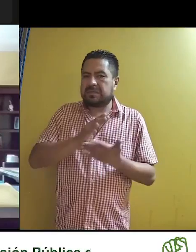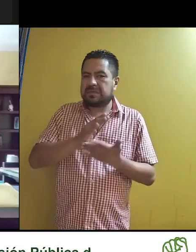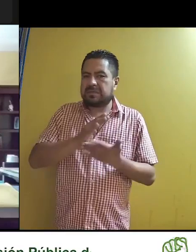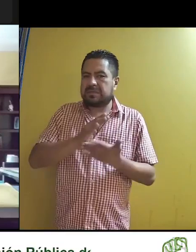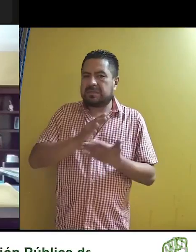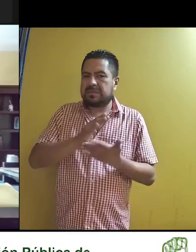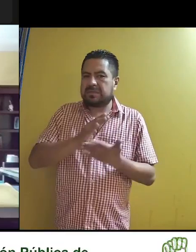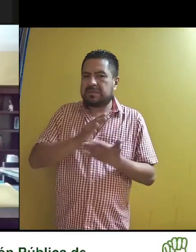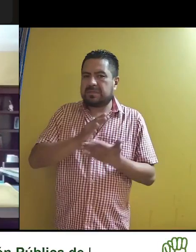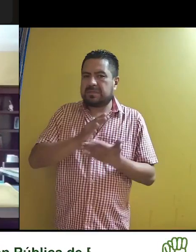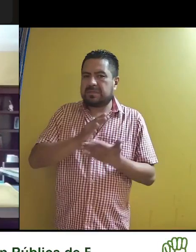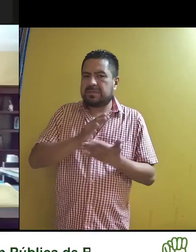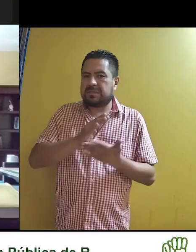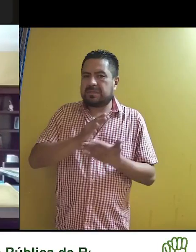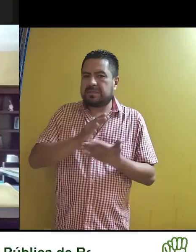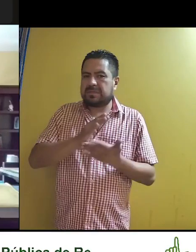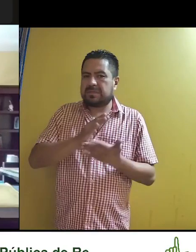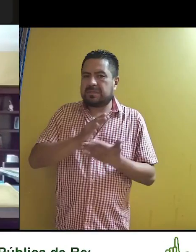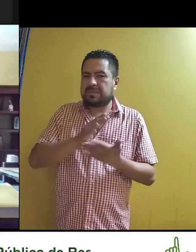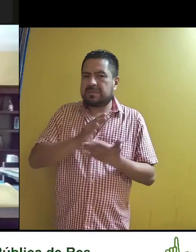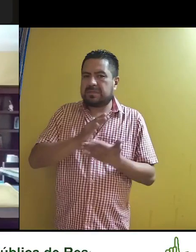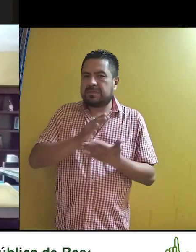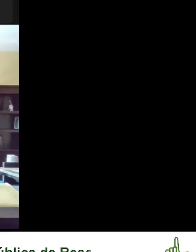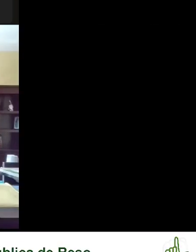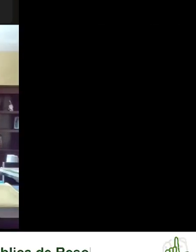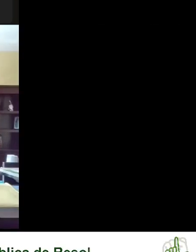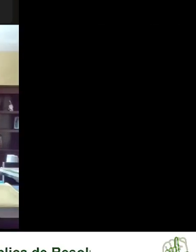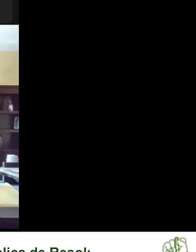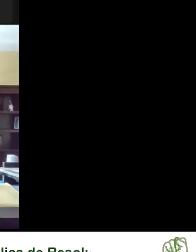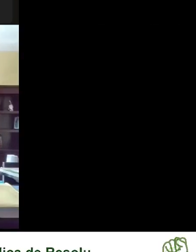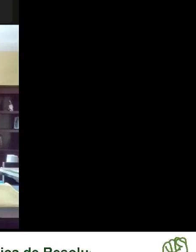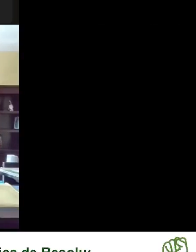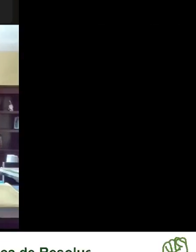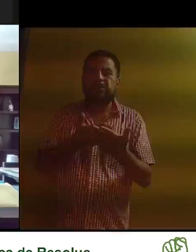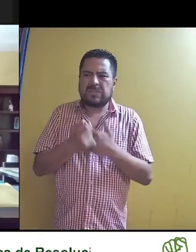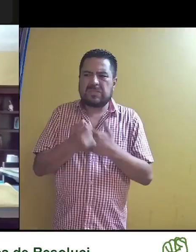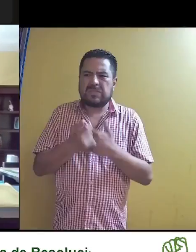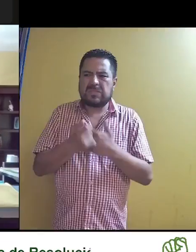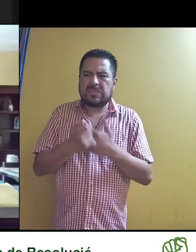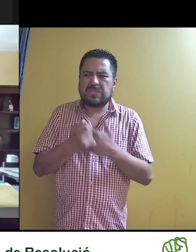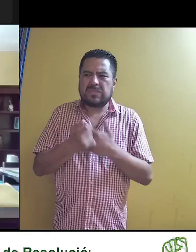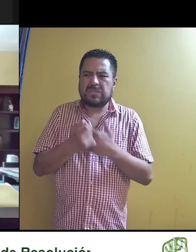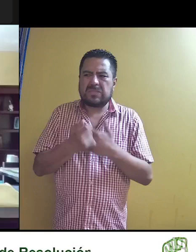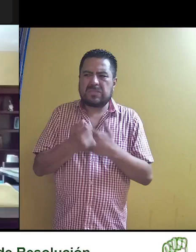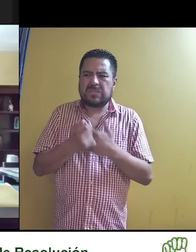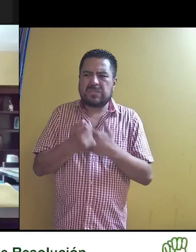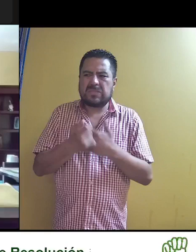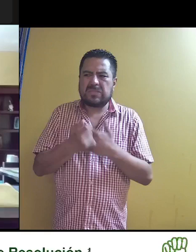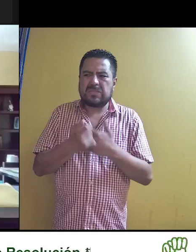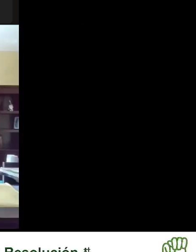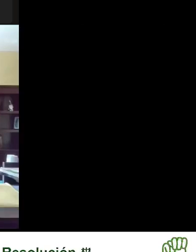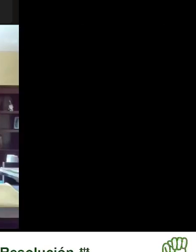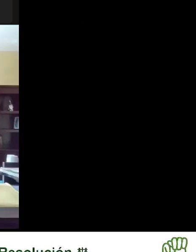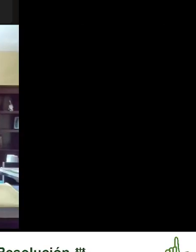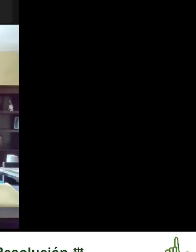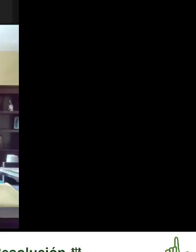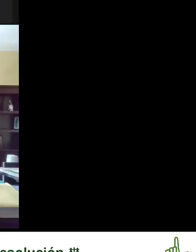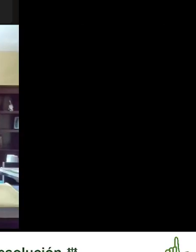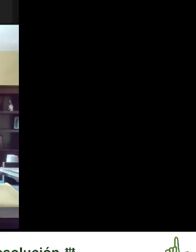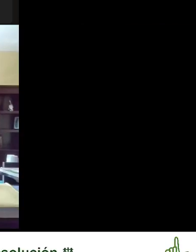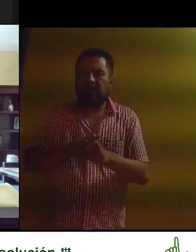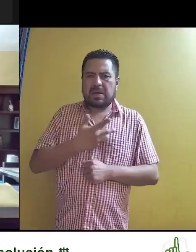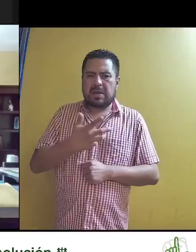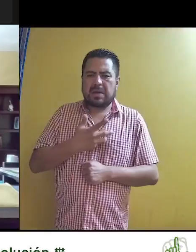dijo en la cuenta, lo que propone el proyecto en esencia es revocar lisa y llanamente porque